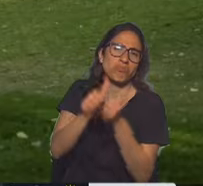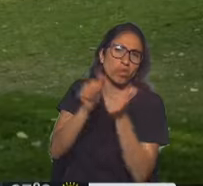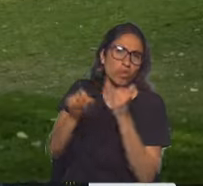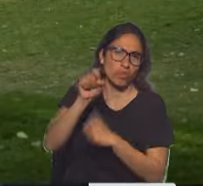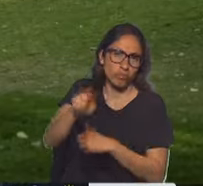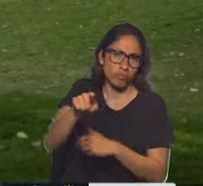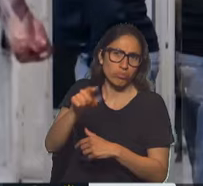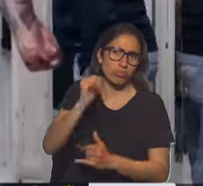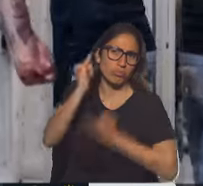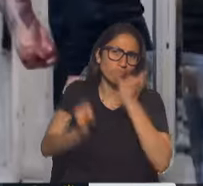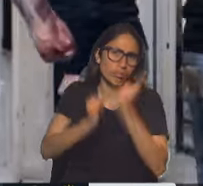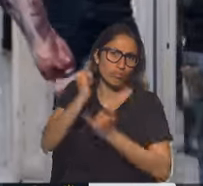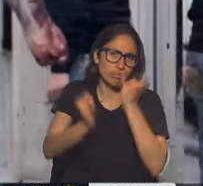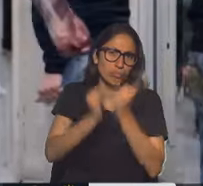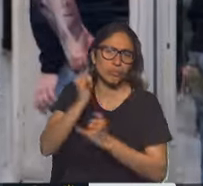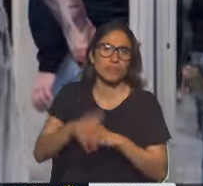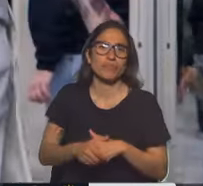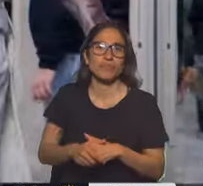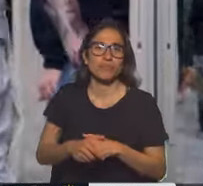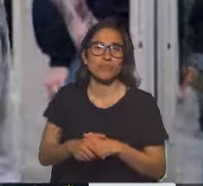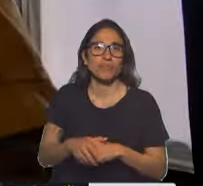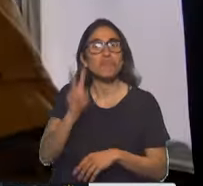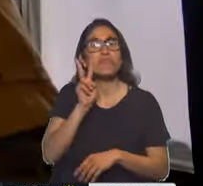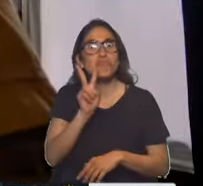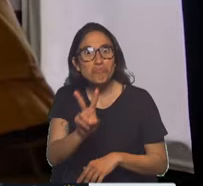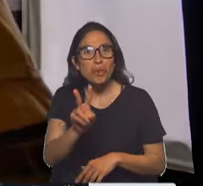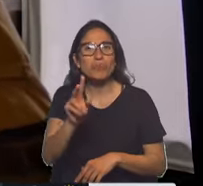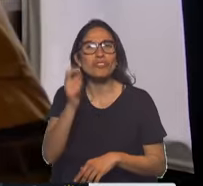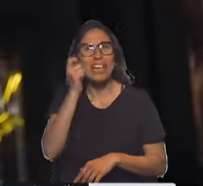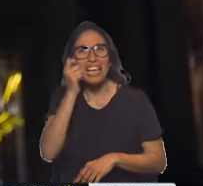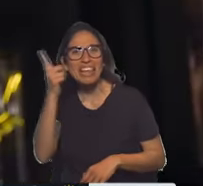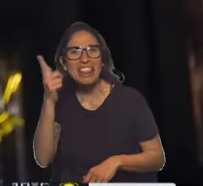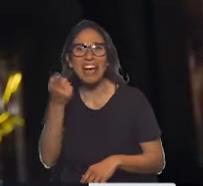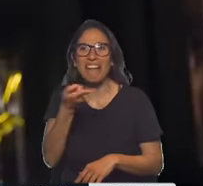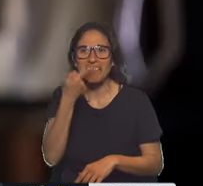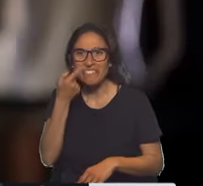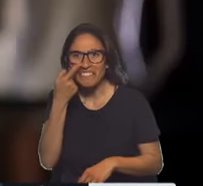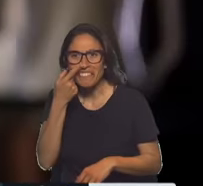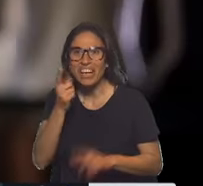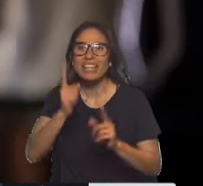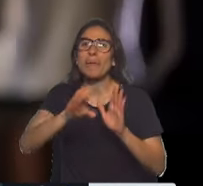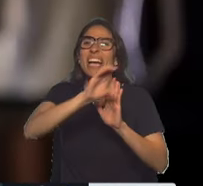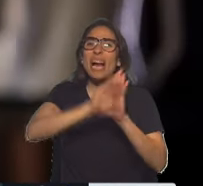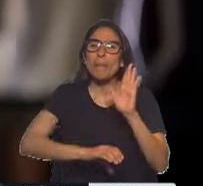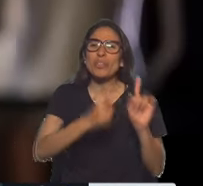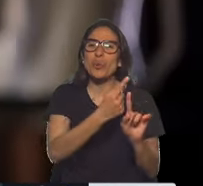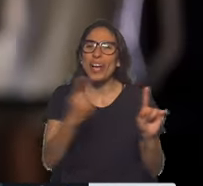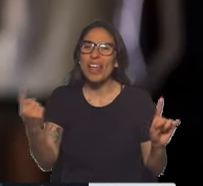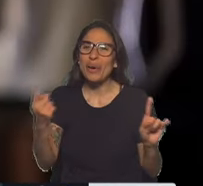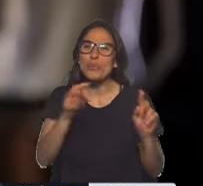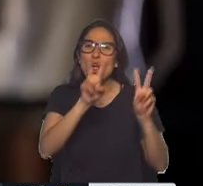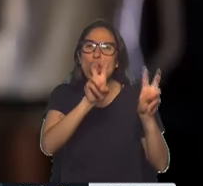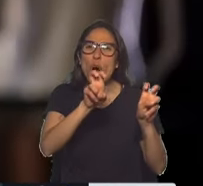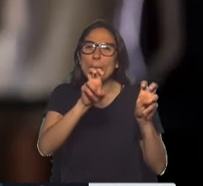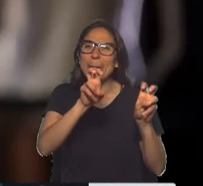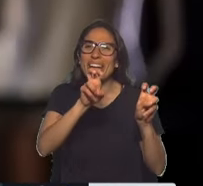la verdad que es una delicia y muy creativos los nombres que les han puesto a los capítulos, como Remar en Dulce de Leche, el episodio, el